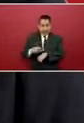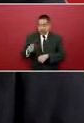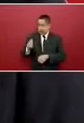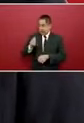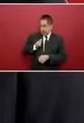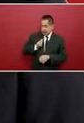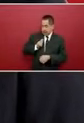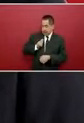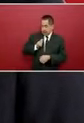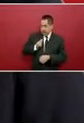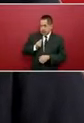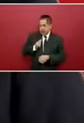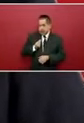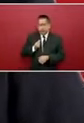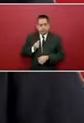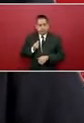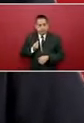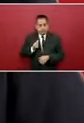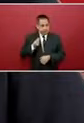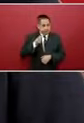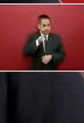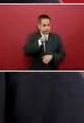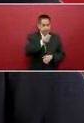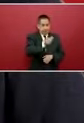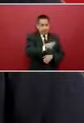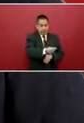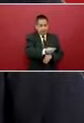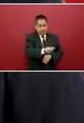los de las